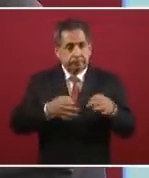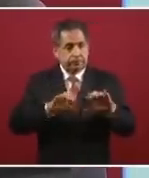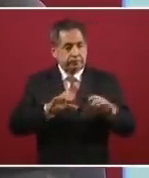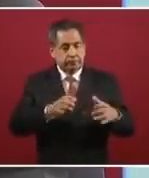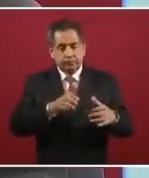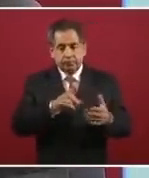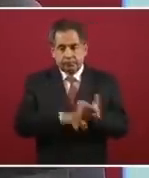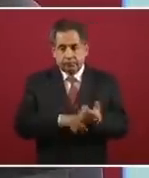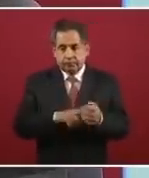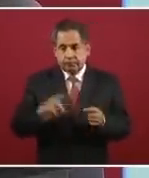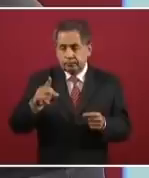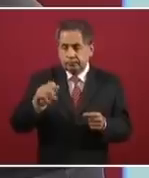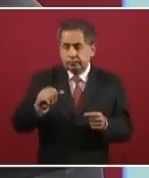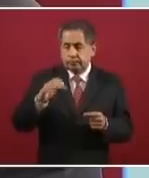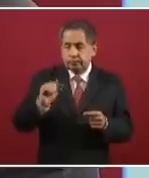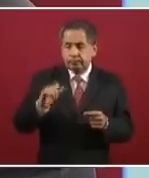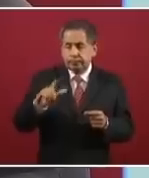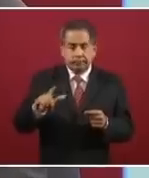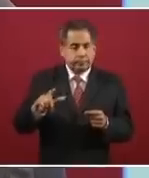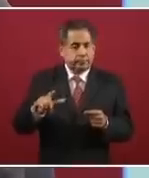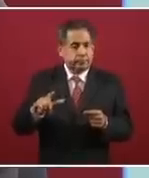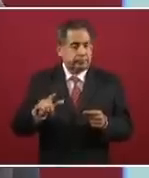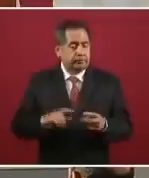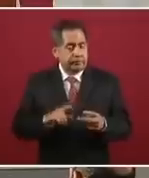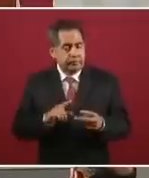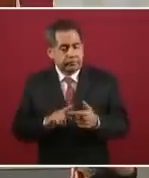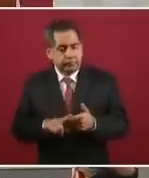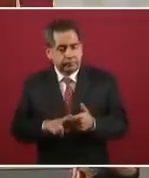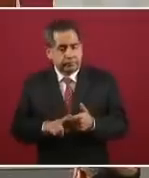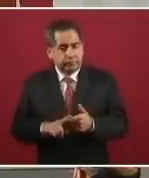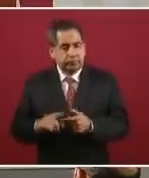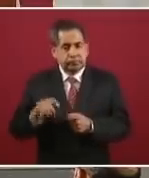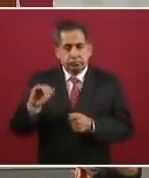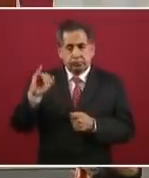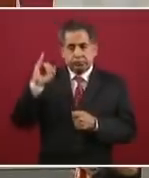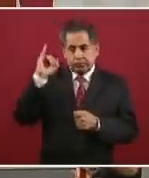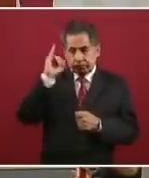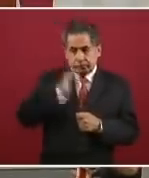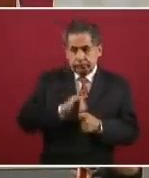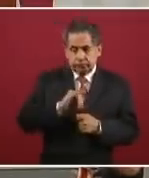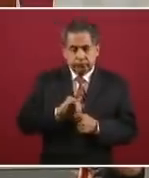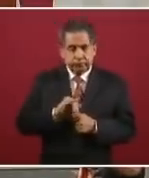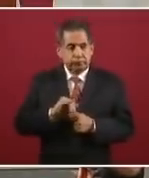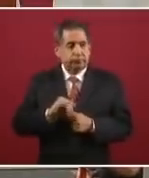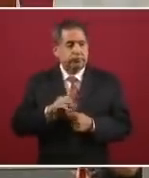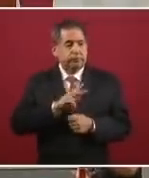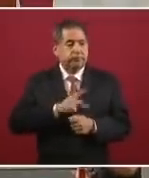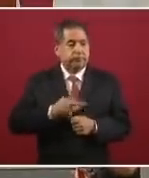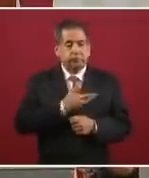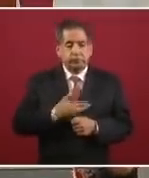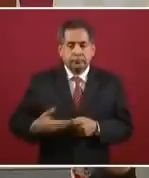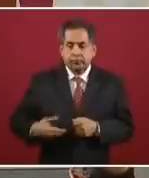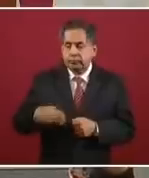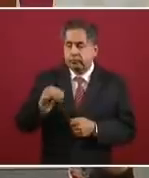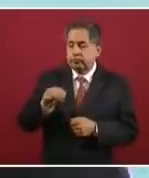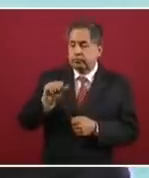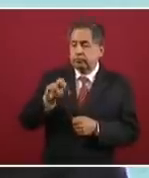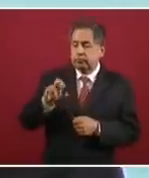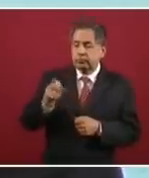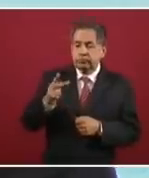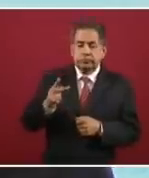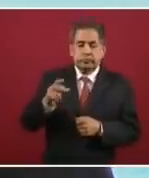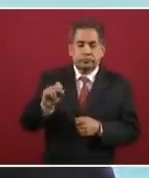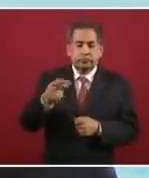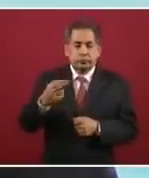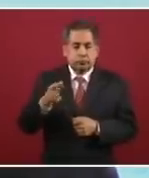presidente, Pascal Cipollone, el jefe de gabinete del vicepresidente, Mark Short,